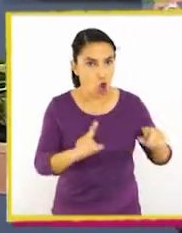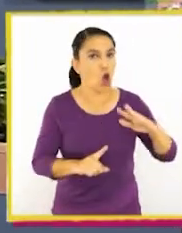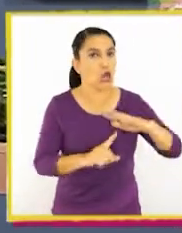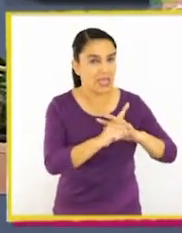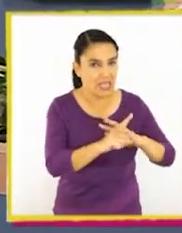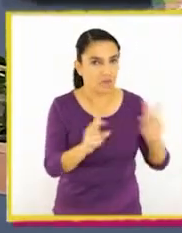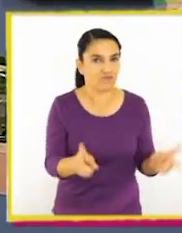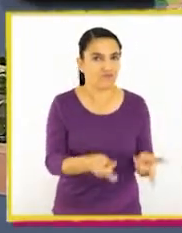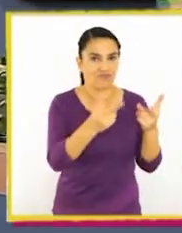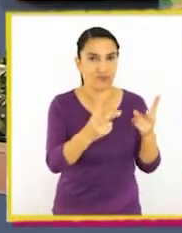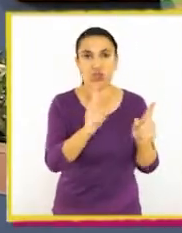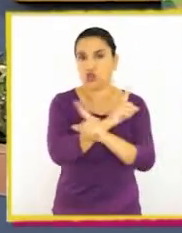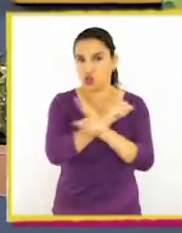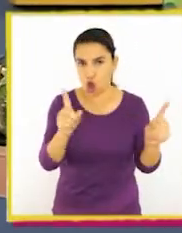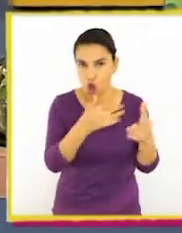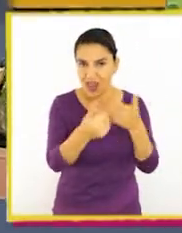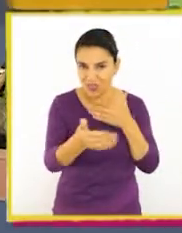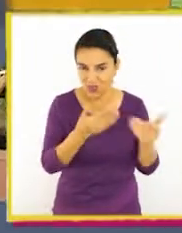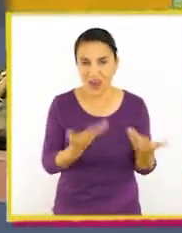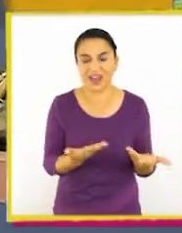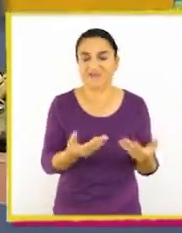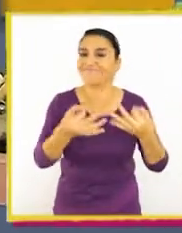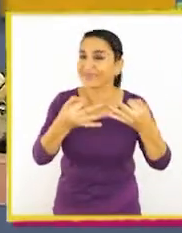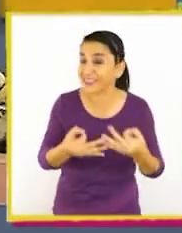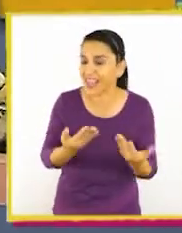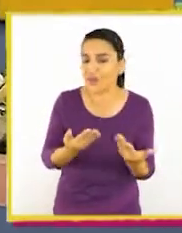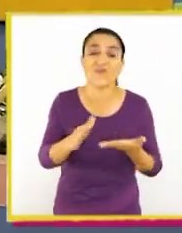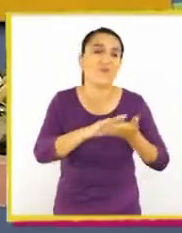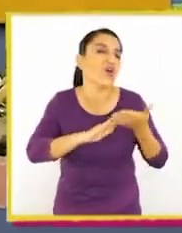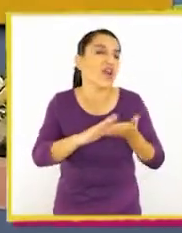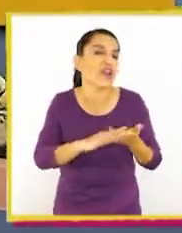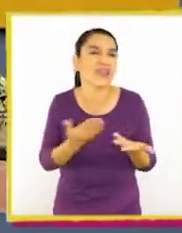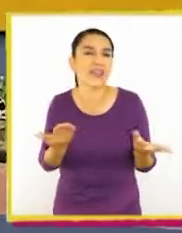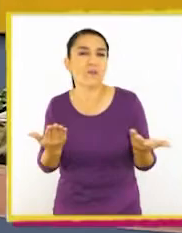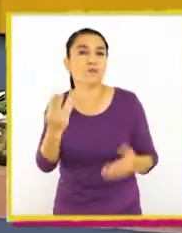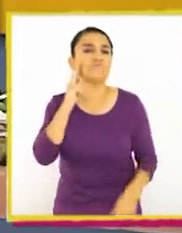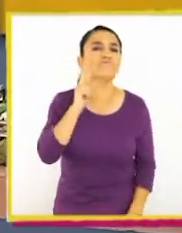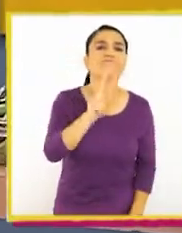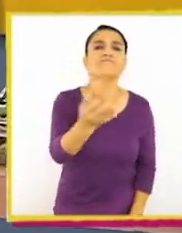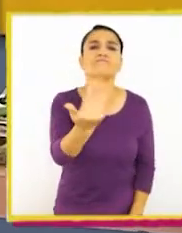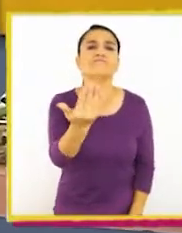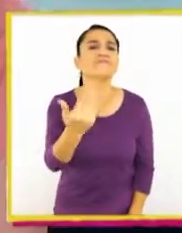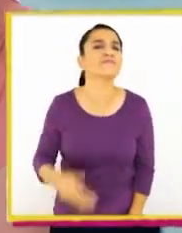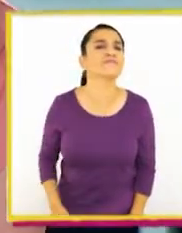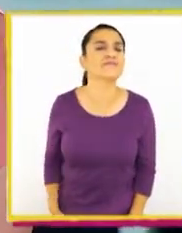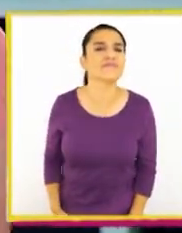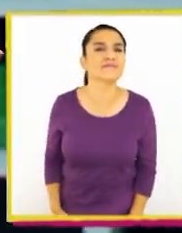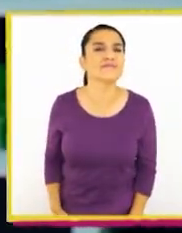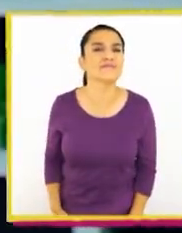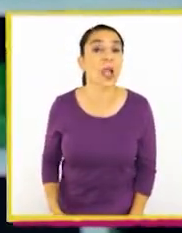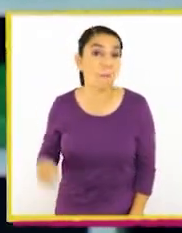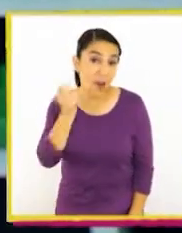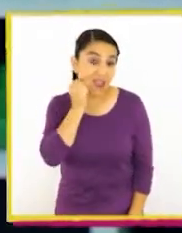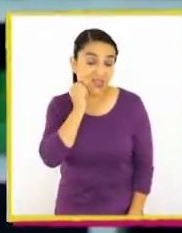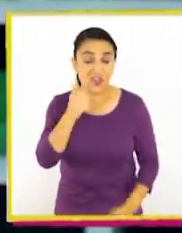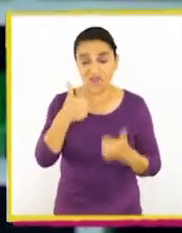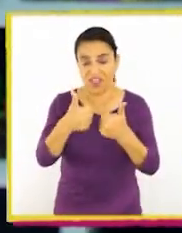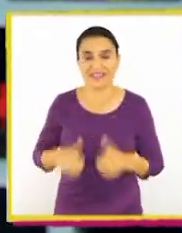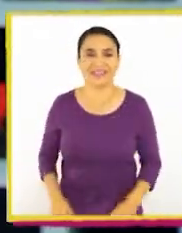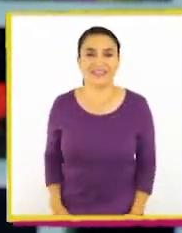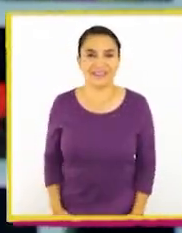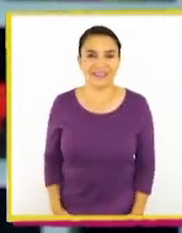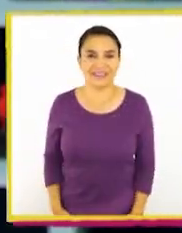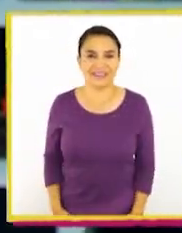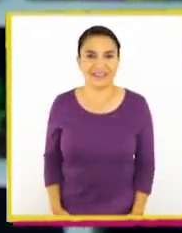¡Exacto! Lo que no proviene de la naturaleza. Por ejemplo... A ver, los escucho. El plástico,